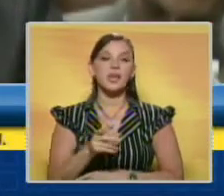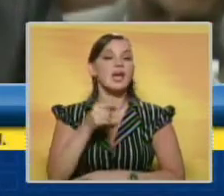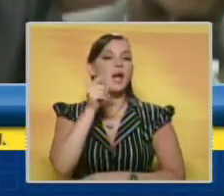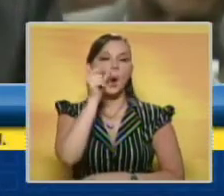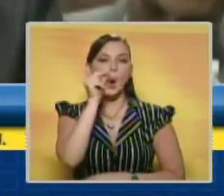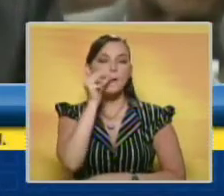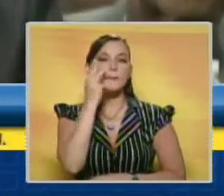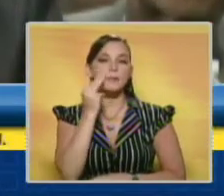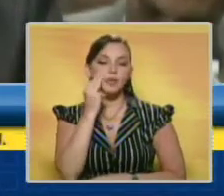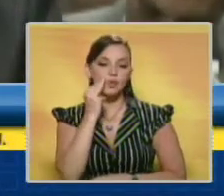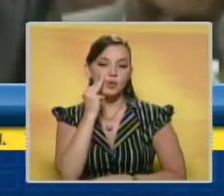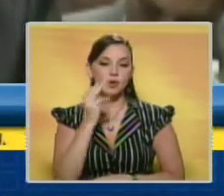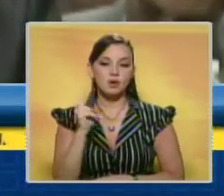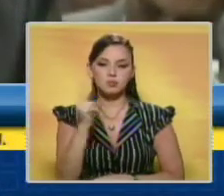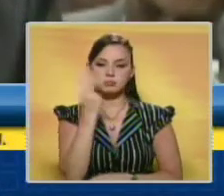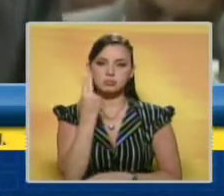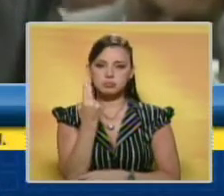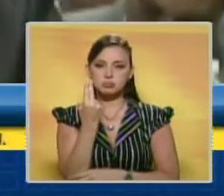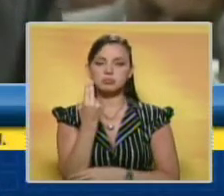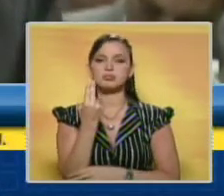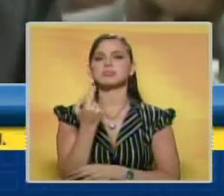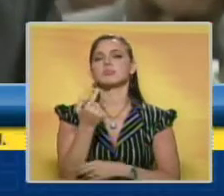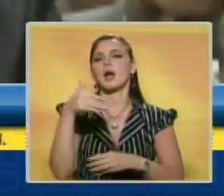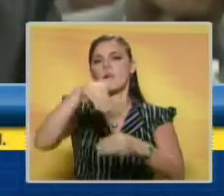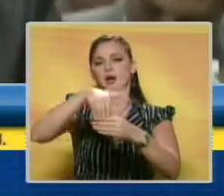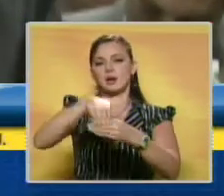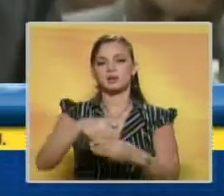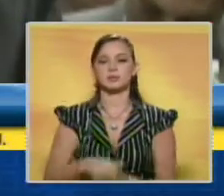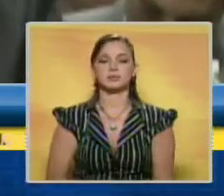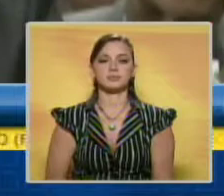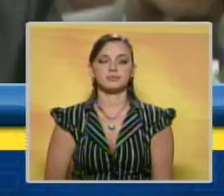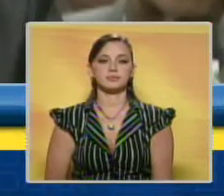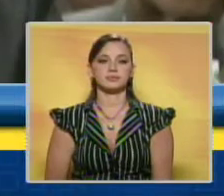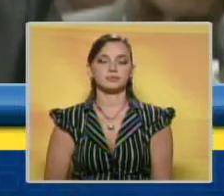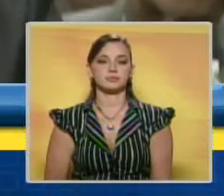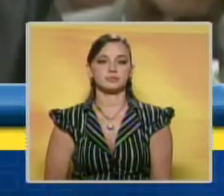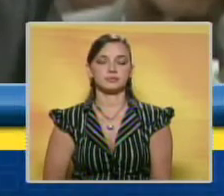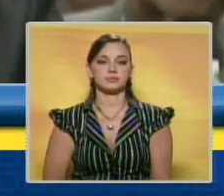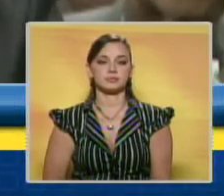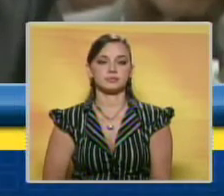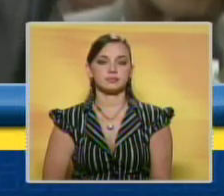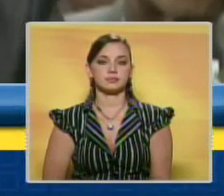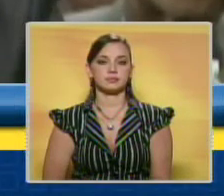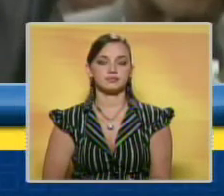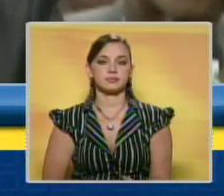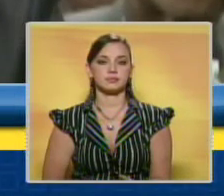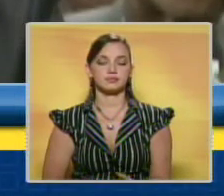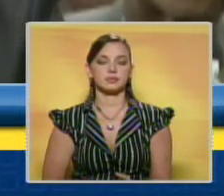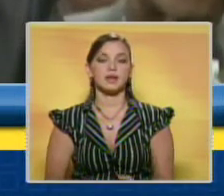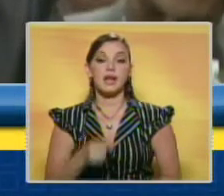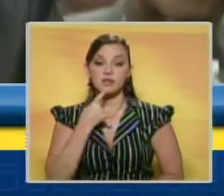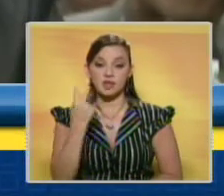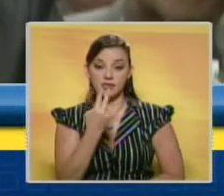poderes adicionales para comprometer los venideros comicios electorales. De hecho, el gobierno es utilizar una serie de medios,